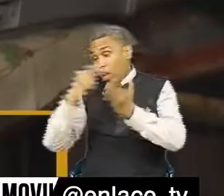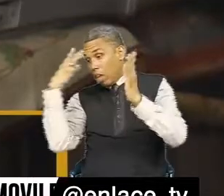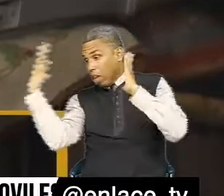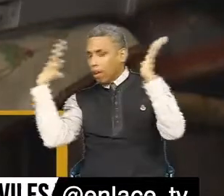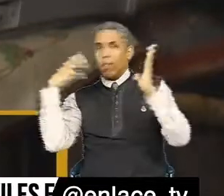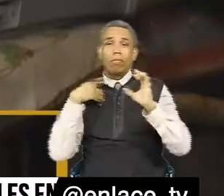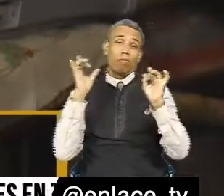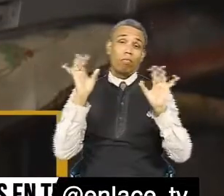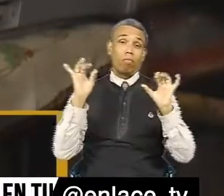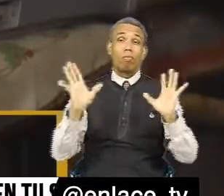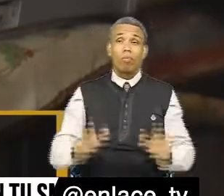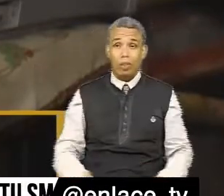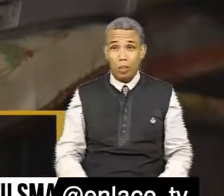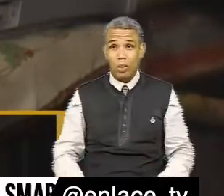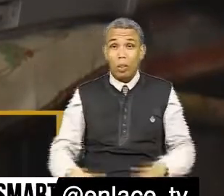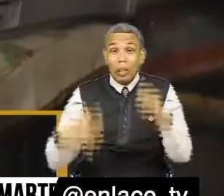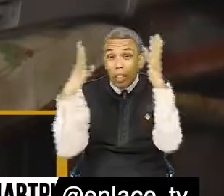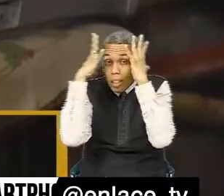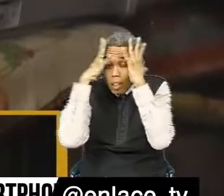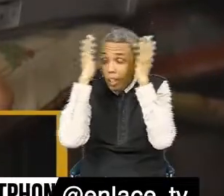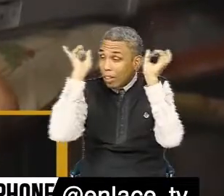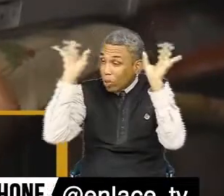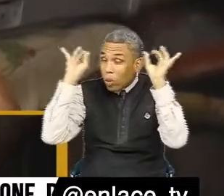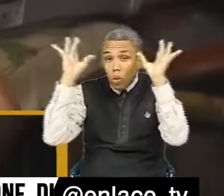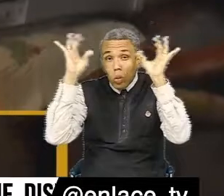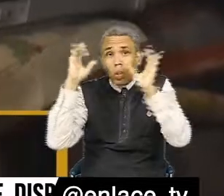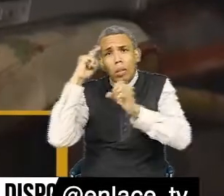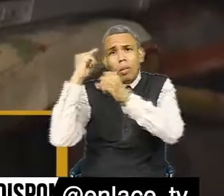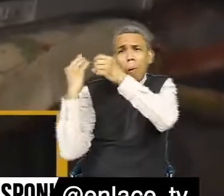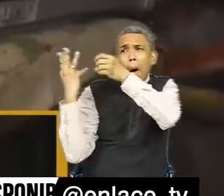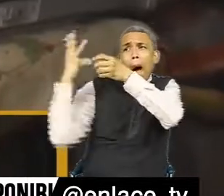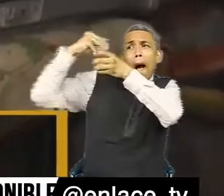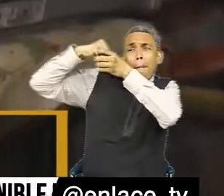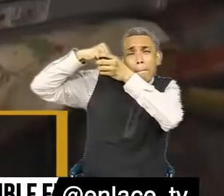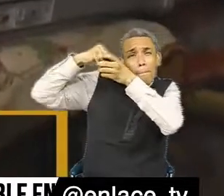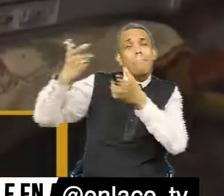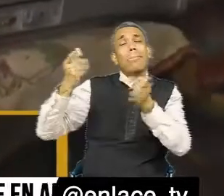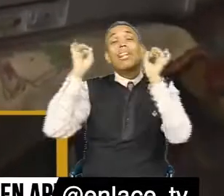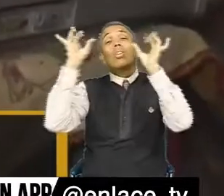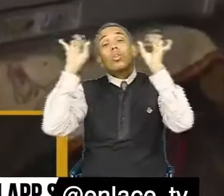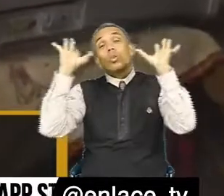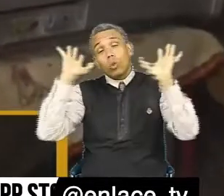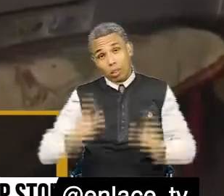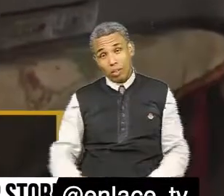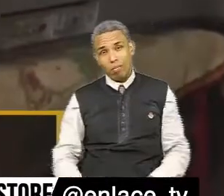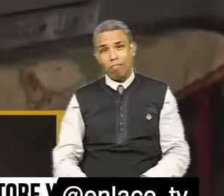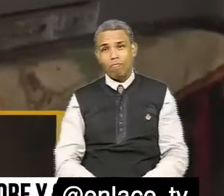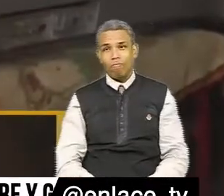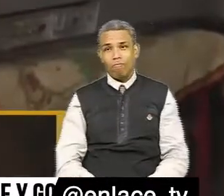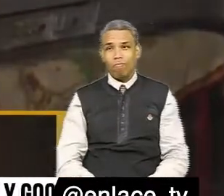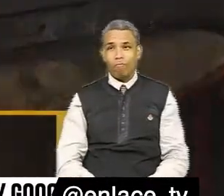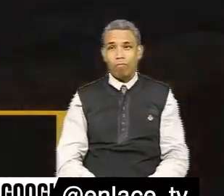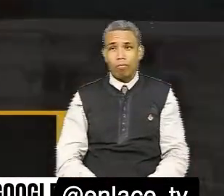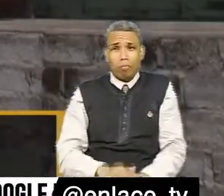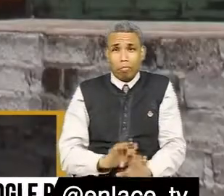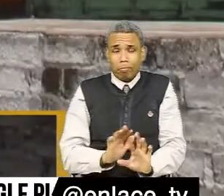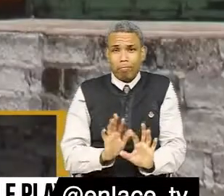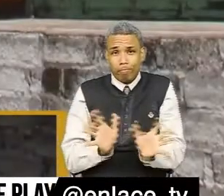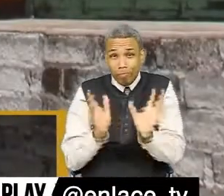si le duele la cabeza por dentro por allá siempre debe haber evento por ahí